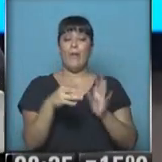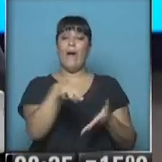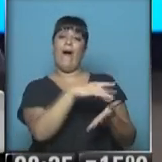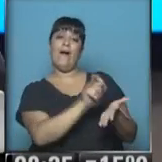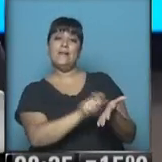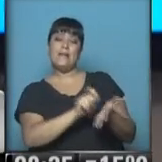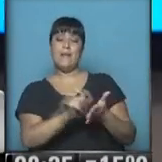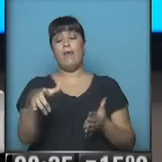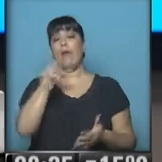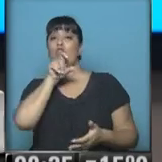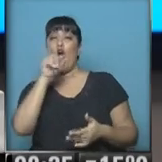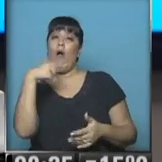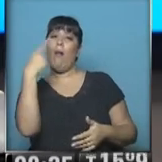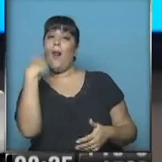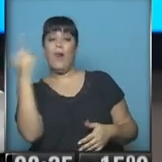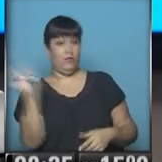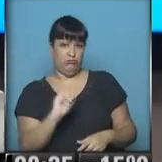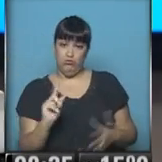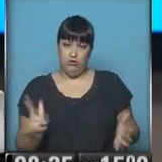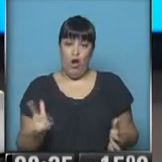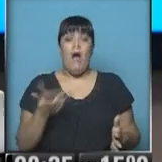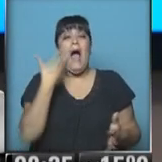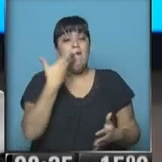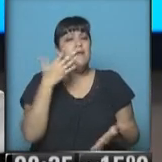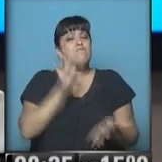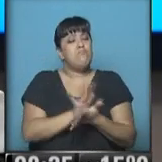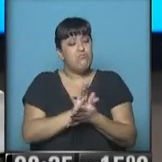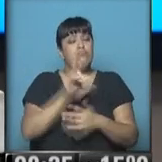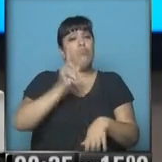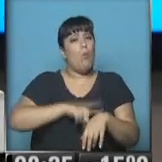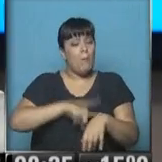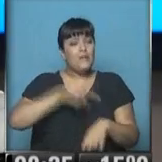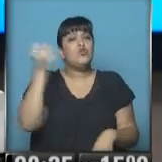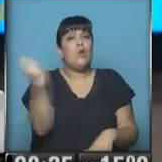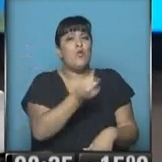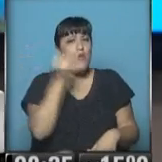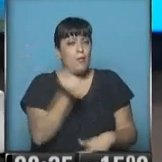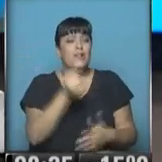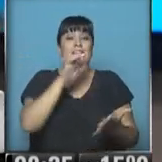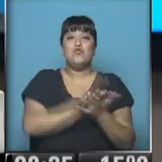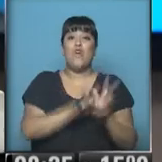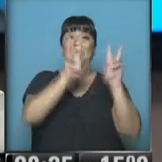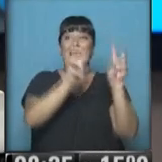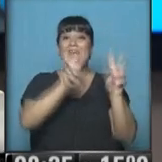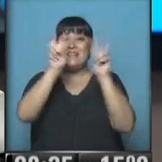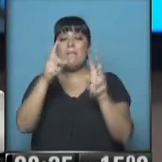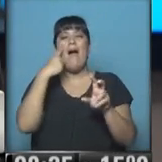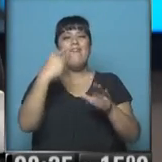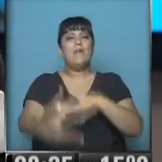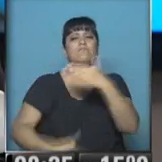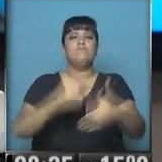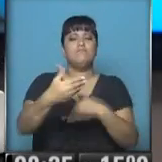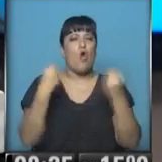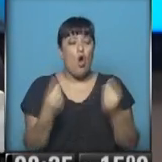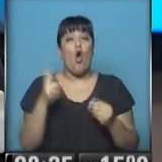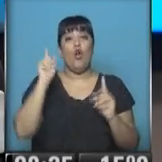y repiten como loros sino que hablemos en un tiempo importante durante un tiempo importante de los temas de gestión de los resultados